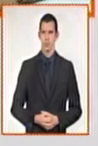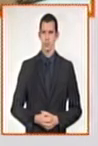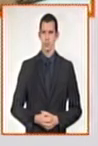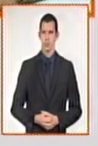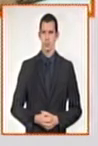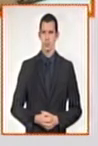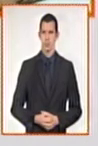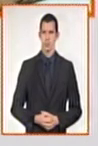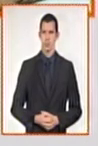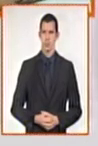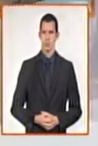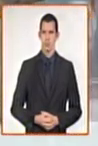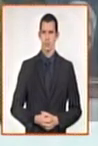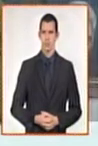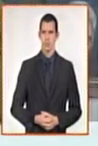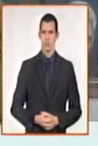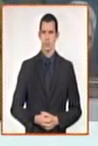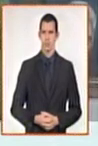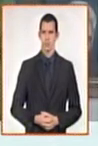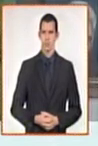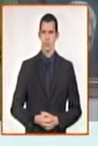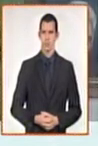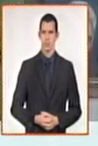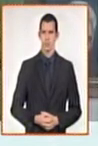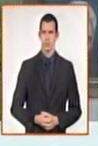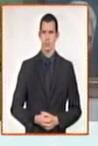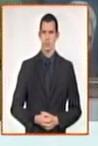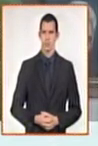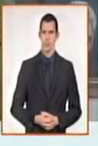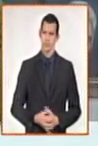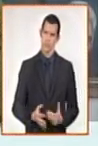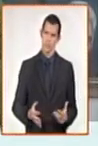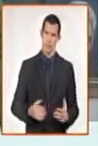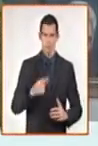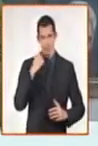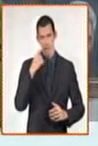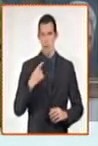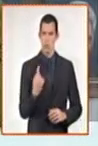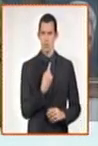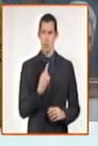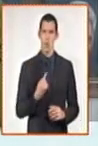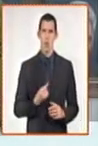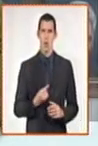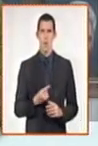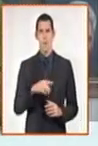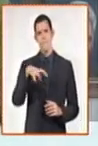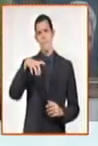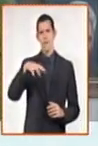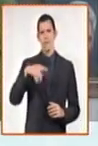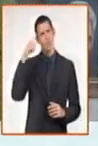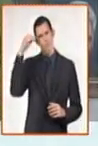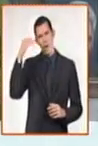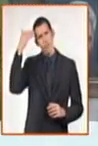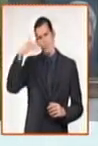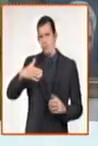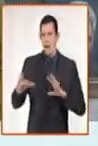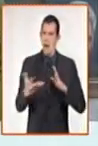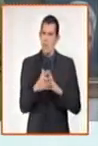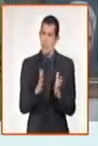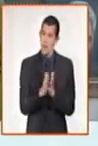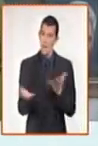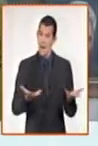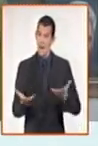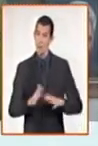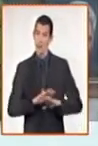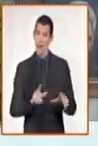Sí, Randy, empezamos ya a mover la tierra en Pina del Río, como decimos los pinareños. Fundamentalmente comenzamos